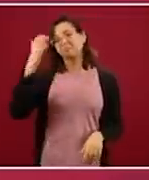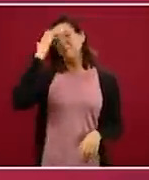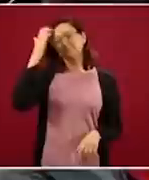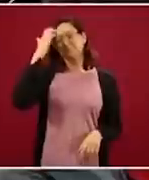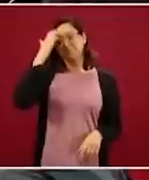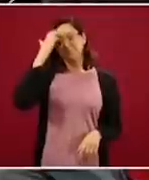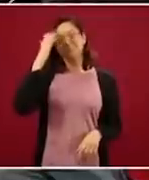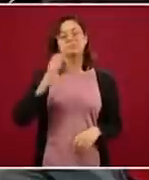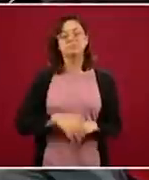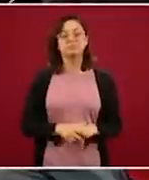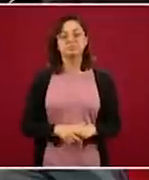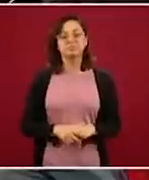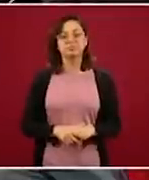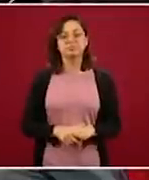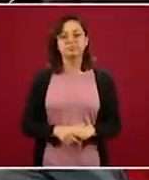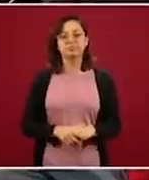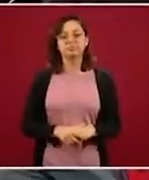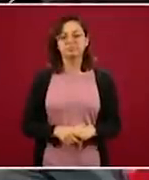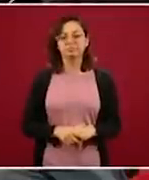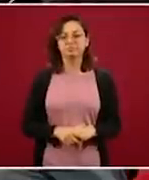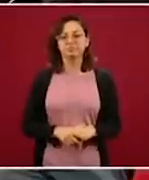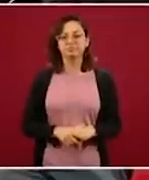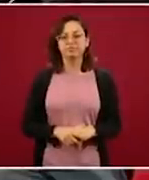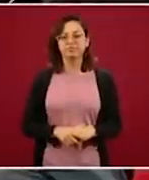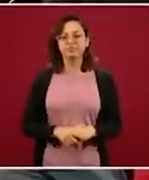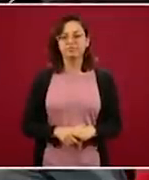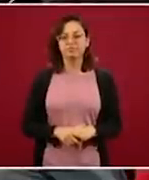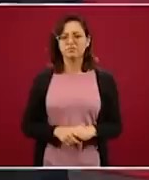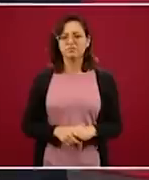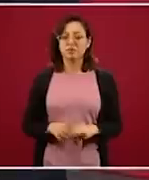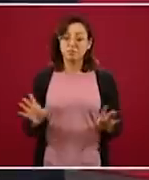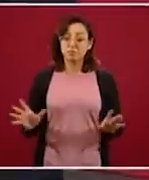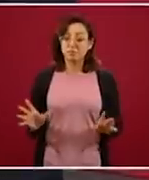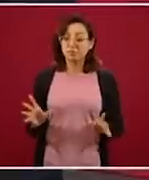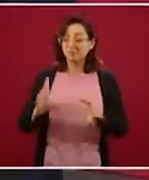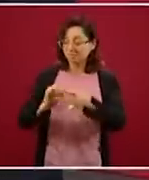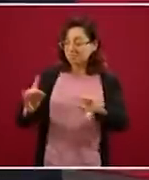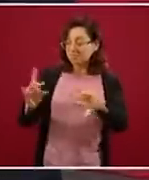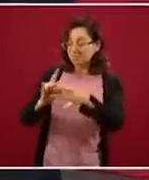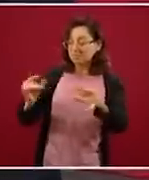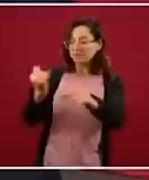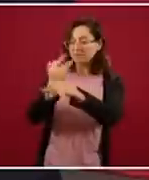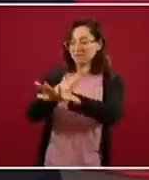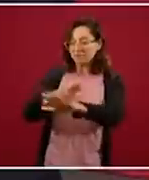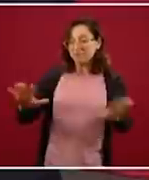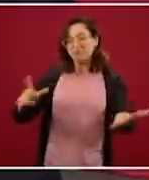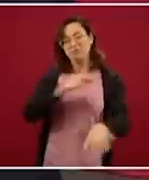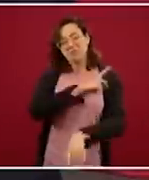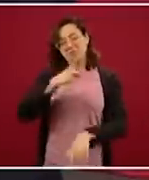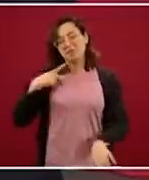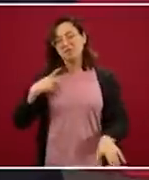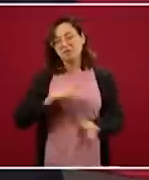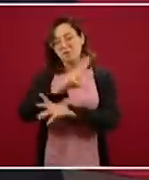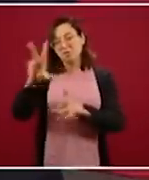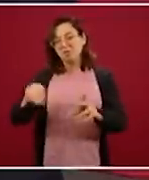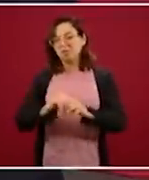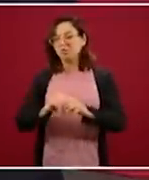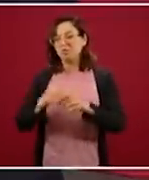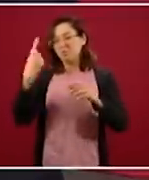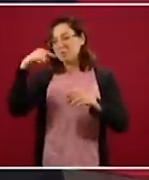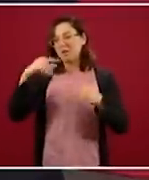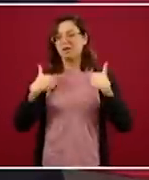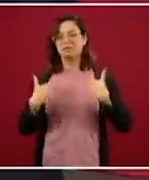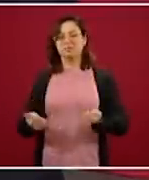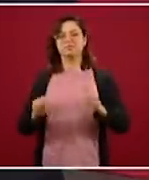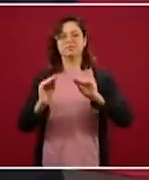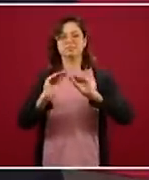si me lo permite, porque sí. Si no, no nos vamos a entender bien. O